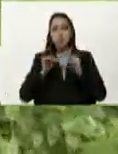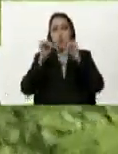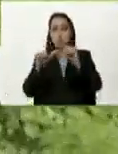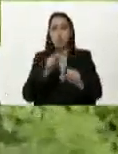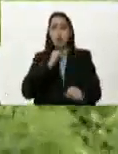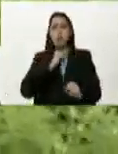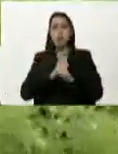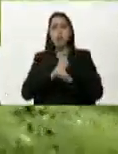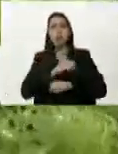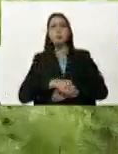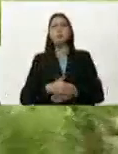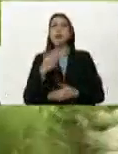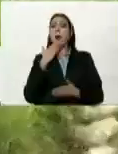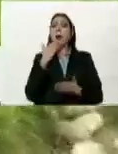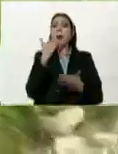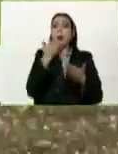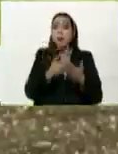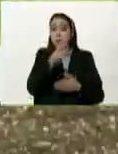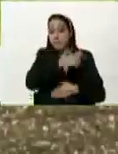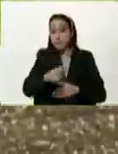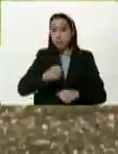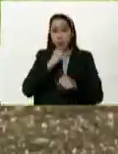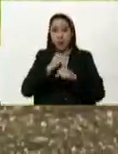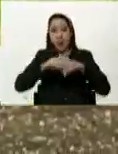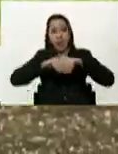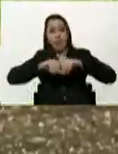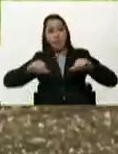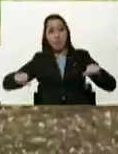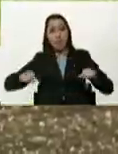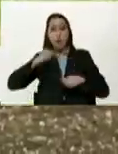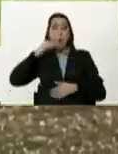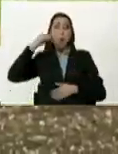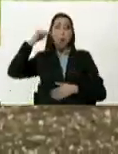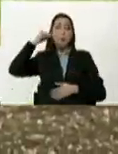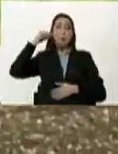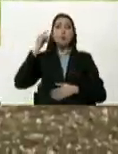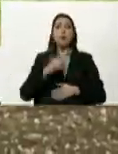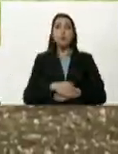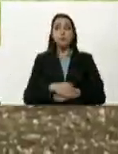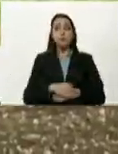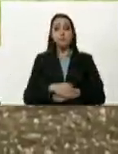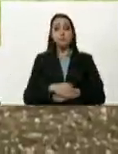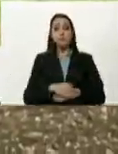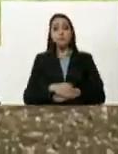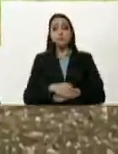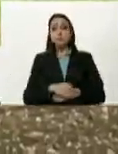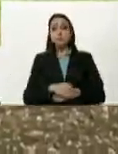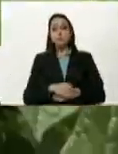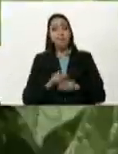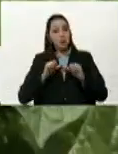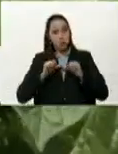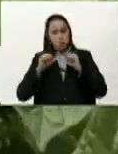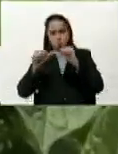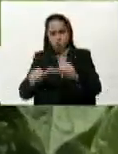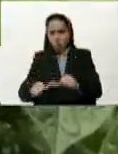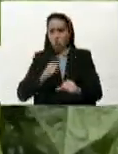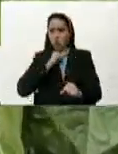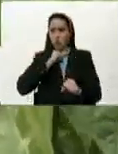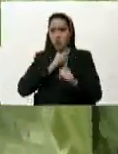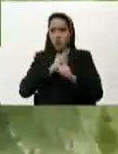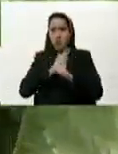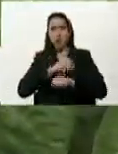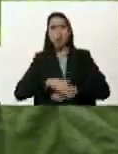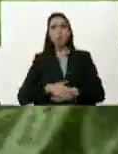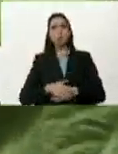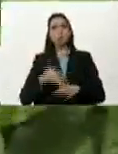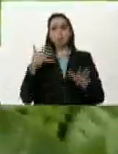eso es gracias a nuestros agricultores nuestra agricultura nuestros campesinos las campesinas que no desmayan que no descansan pese a todas